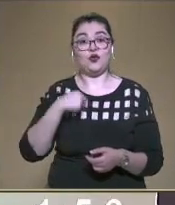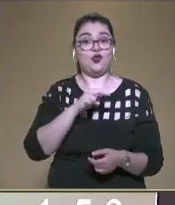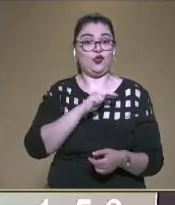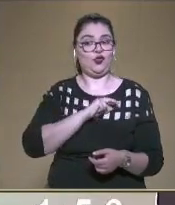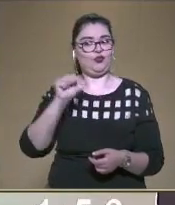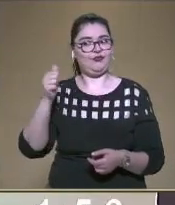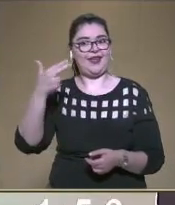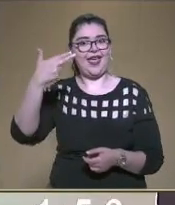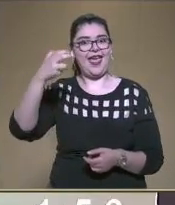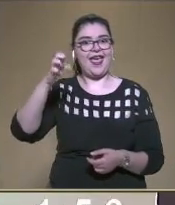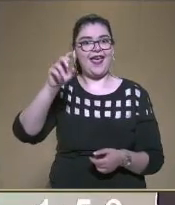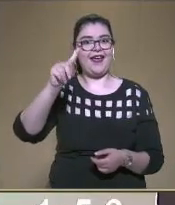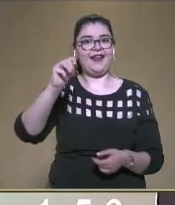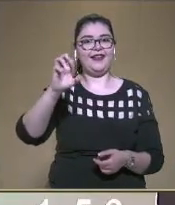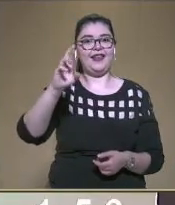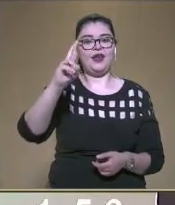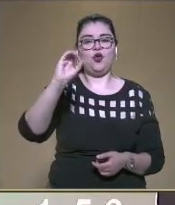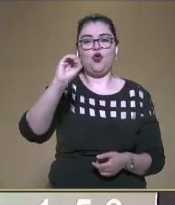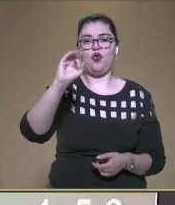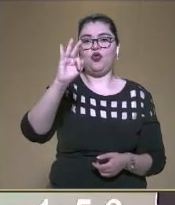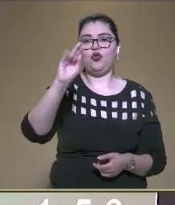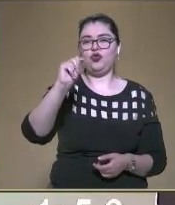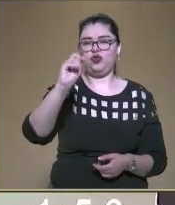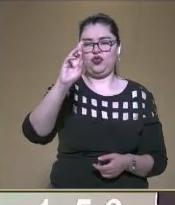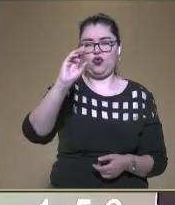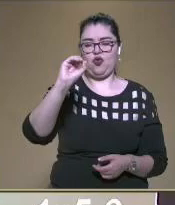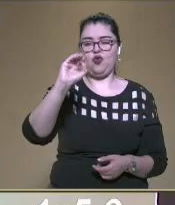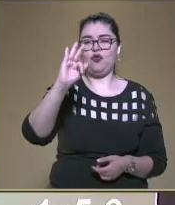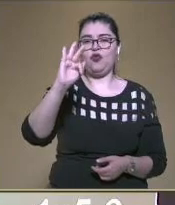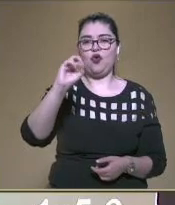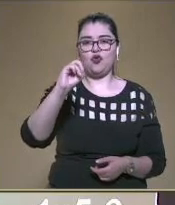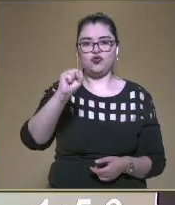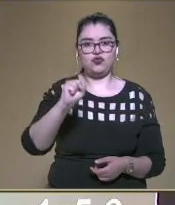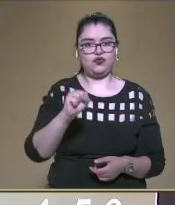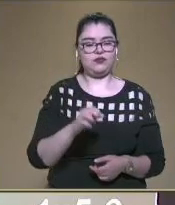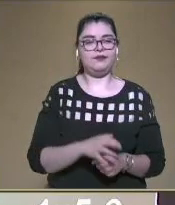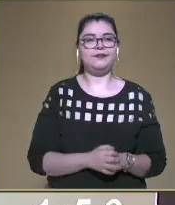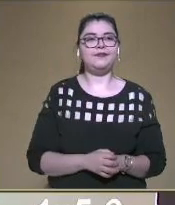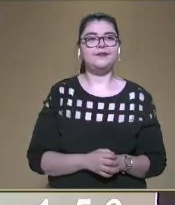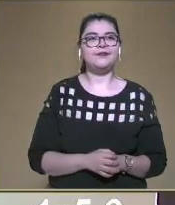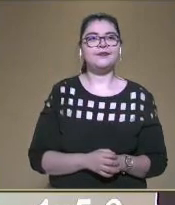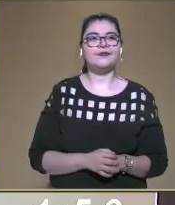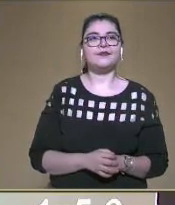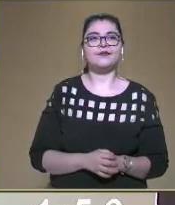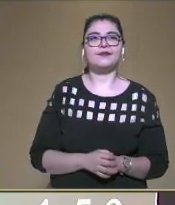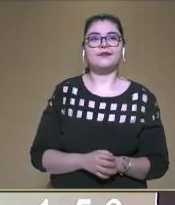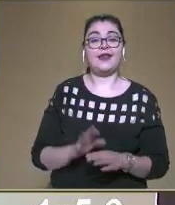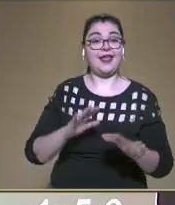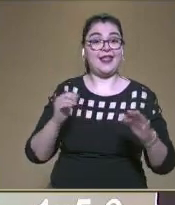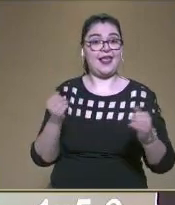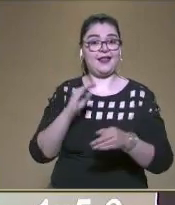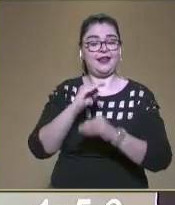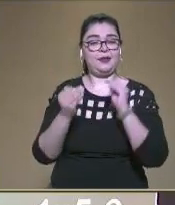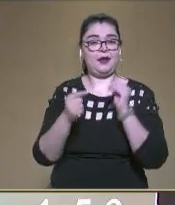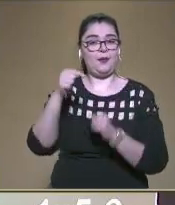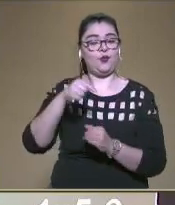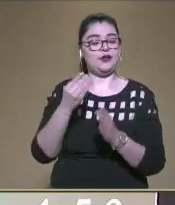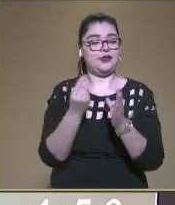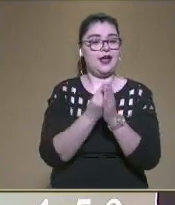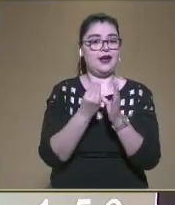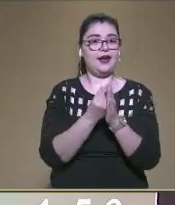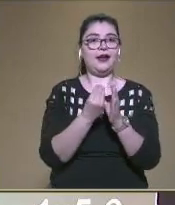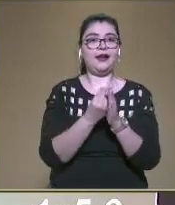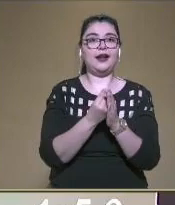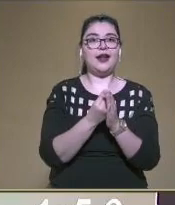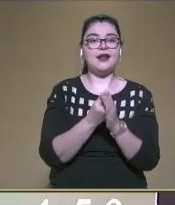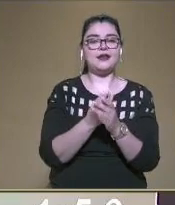Heterótrofos. Heterótrofos. Ahora sí, maestro, ya concluimos este día, esta hora de mucho aprendizaje, de repaso